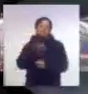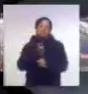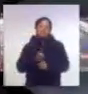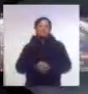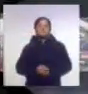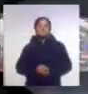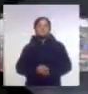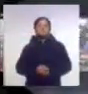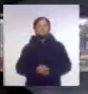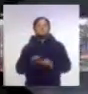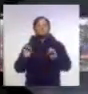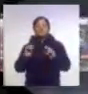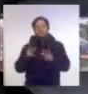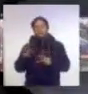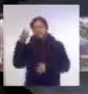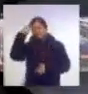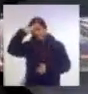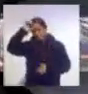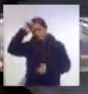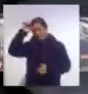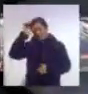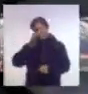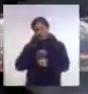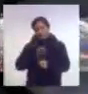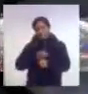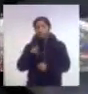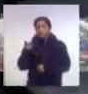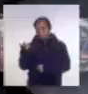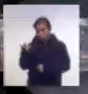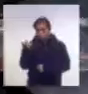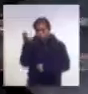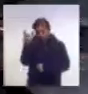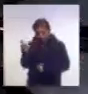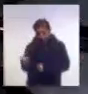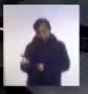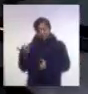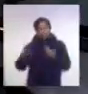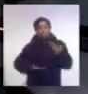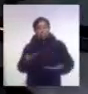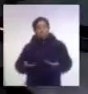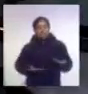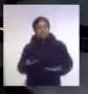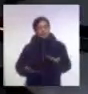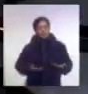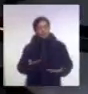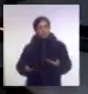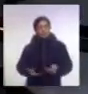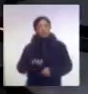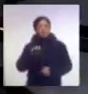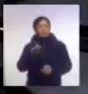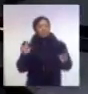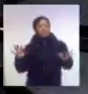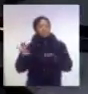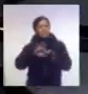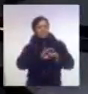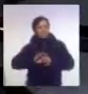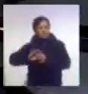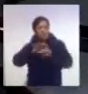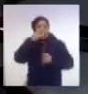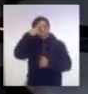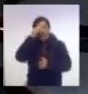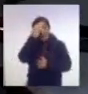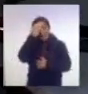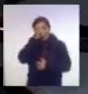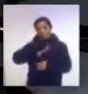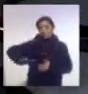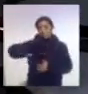con la experiencia, en este caso, de usted, maestra, en la danza, pues es esta fusión, esta unión para dar a conocer